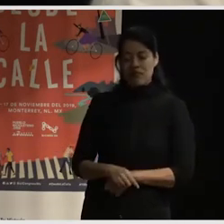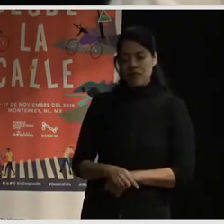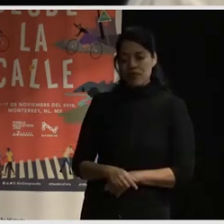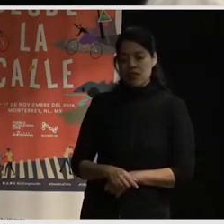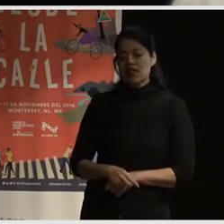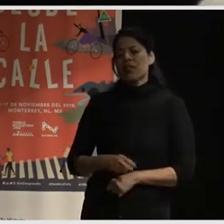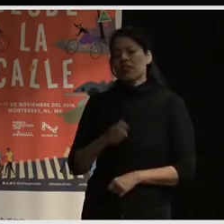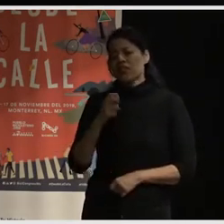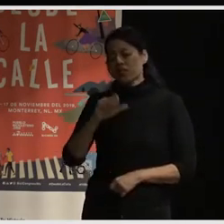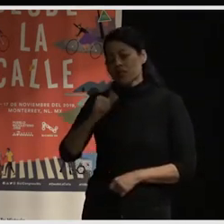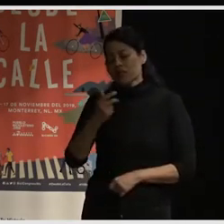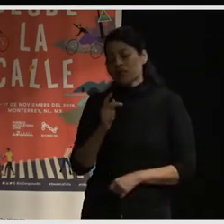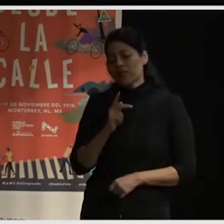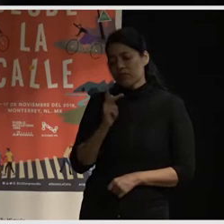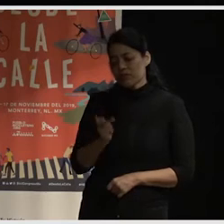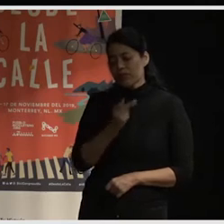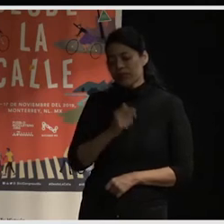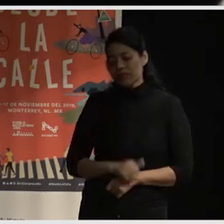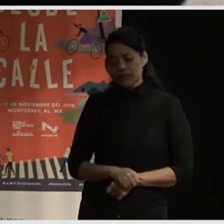responde esto no hay